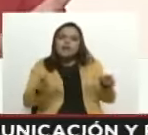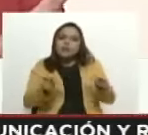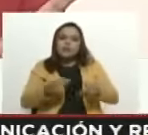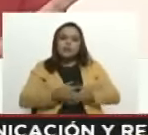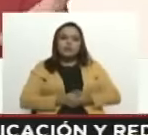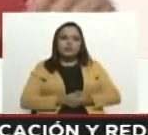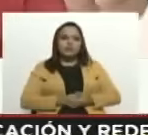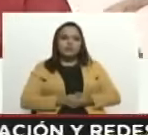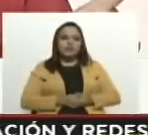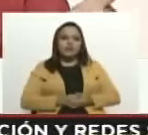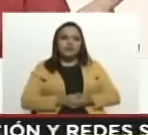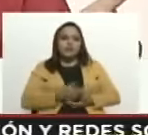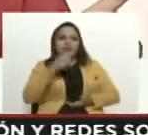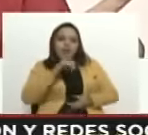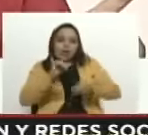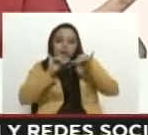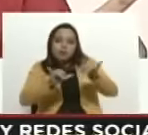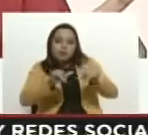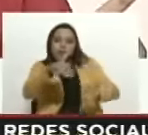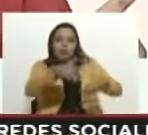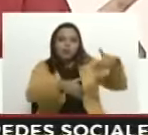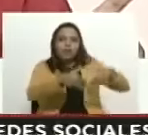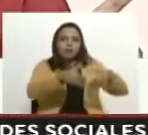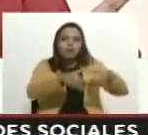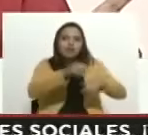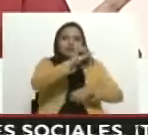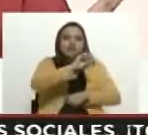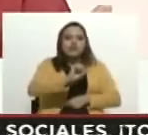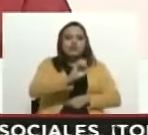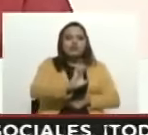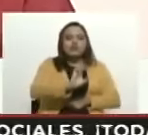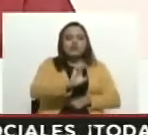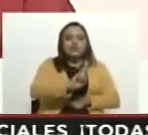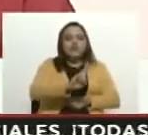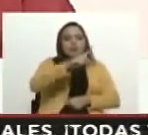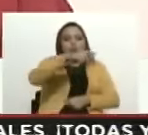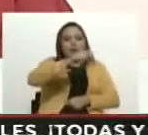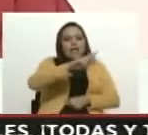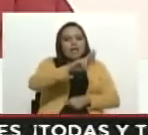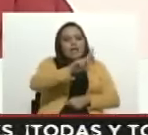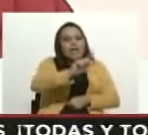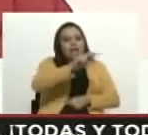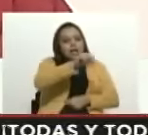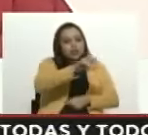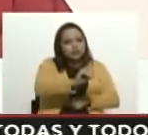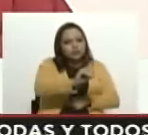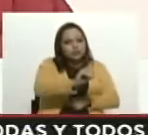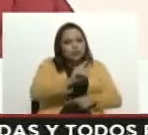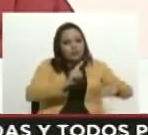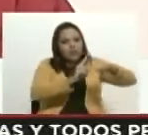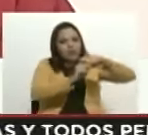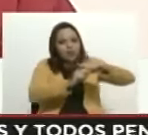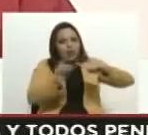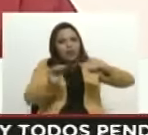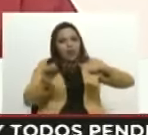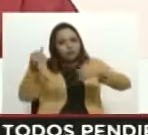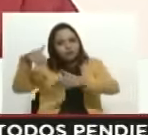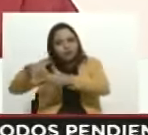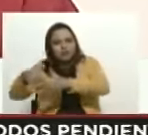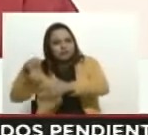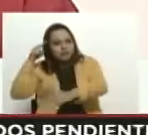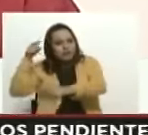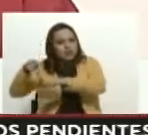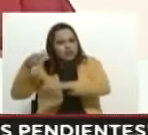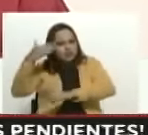Pero no es lo mismo votar por Superlano y que se le sumen a que tú votes por María Corina. Directo, no sé si me